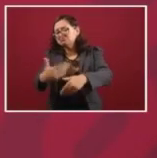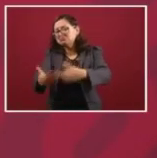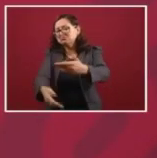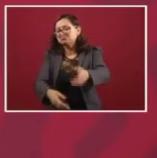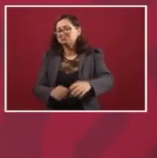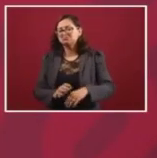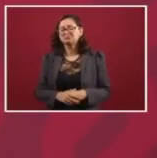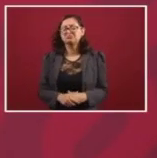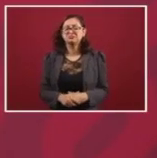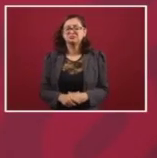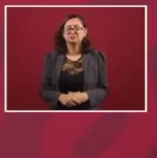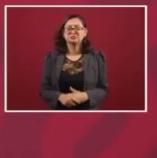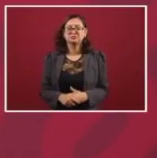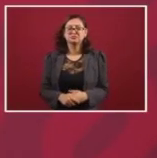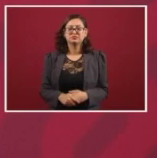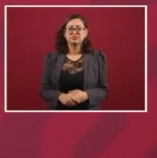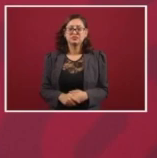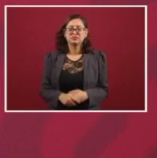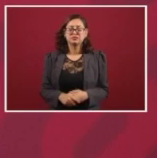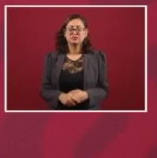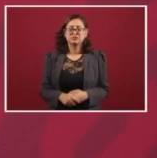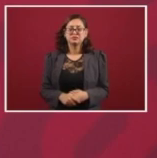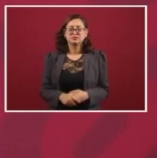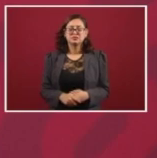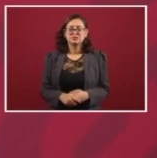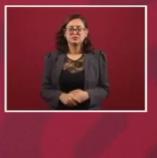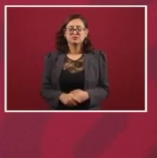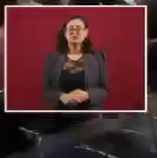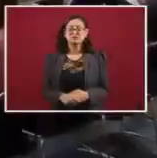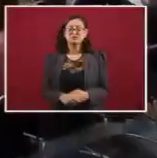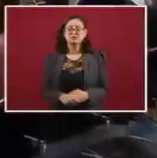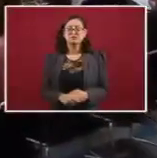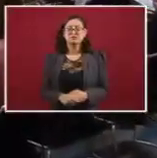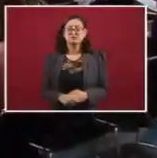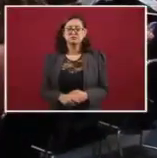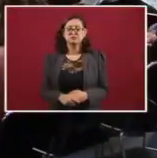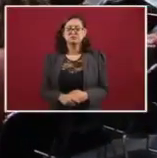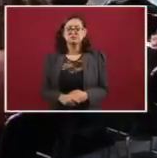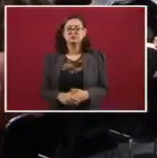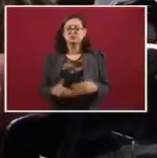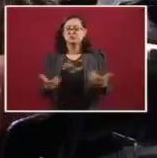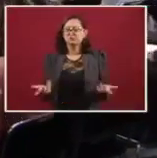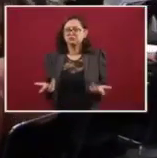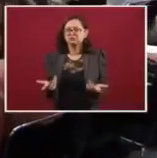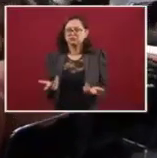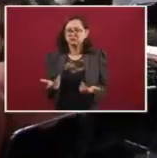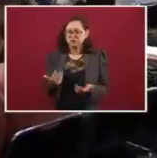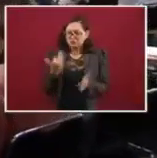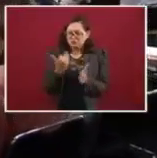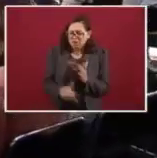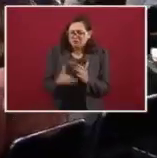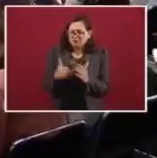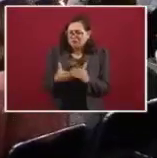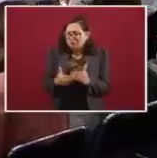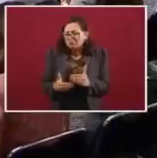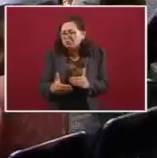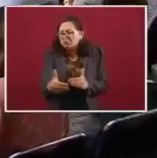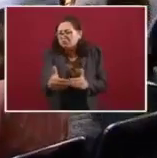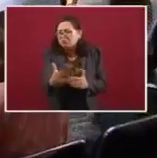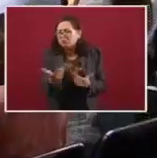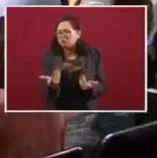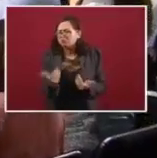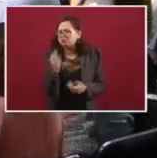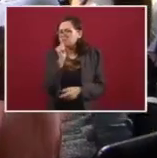Es que antes de que se tengan datos, se